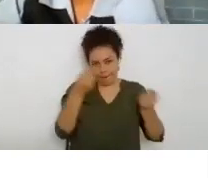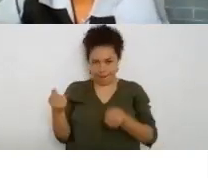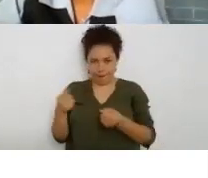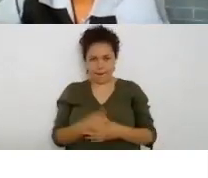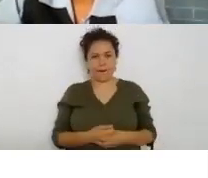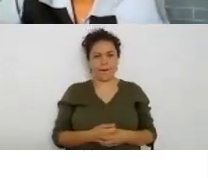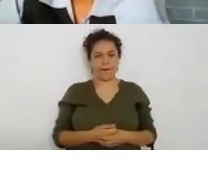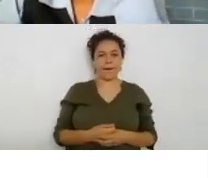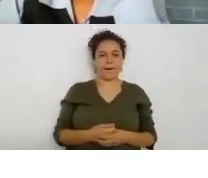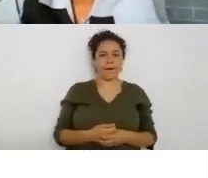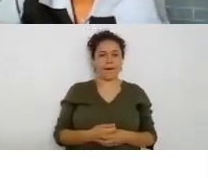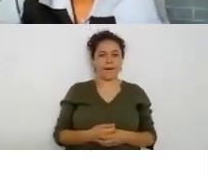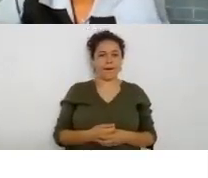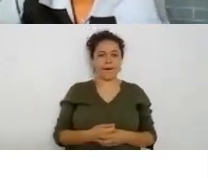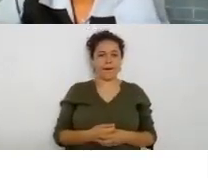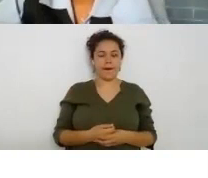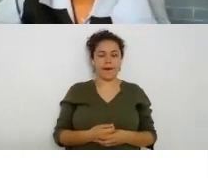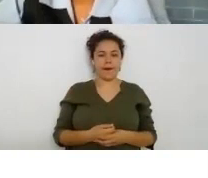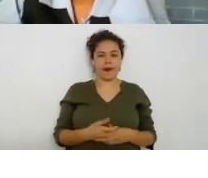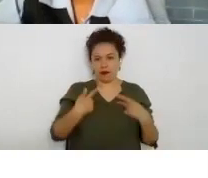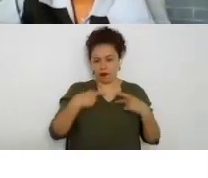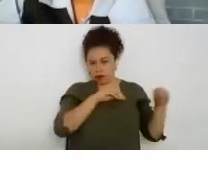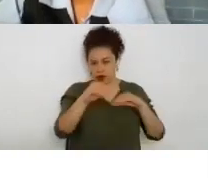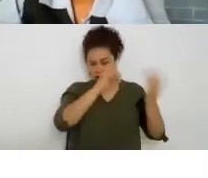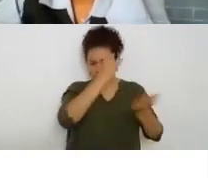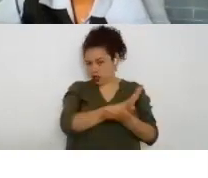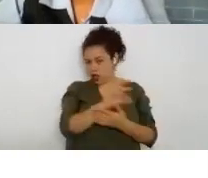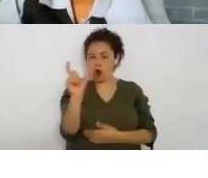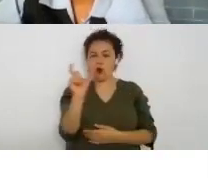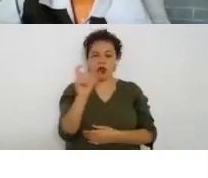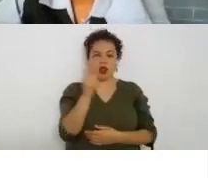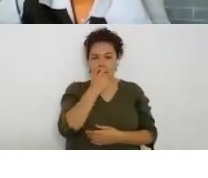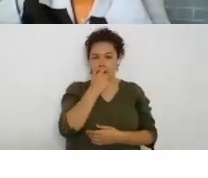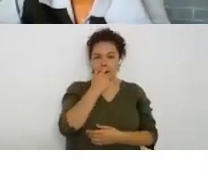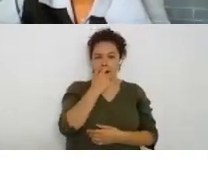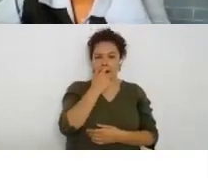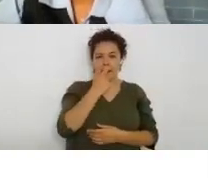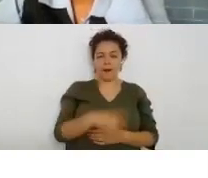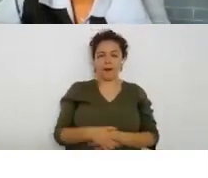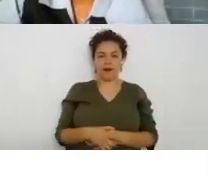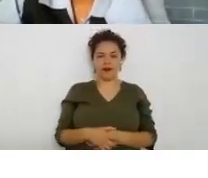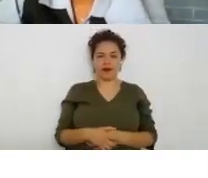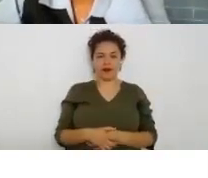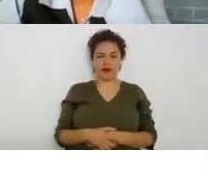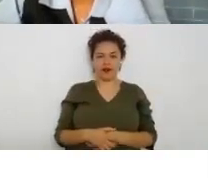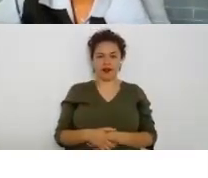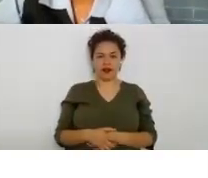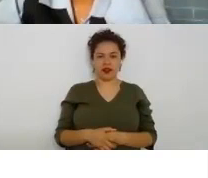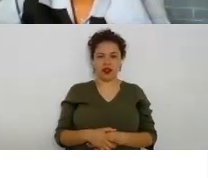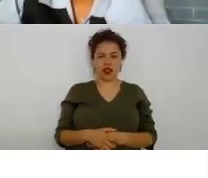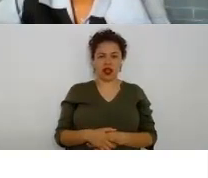Otro punto a considerar, que yo solo voy a mover a la víctima si el peligro podrá ser, si el peligro